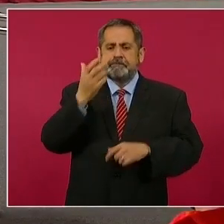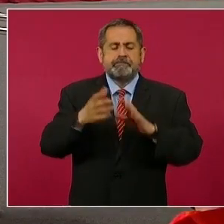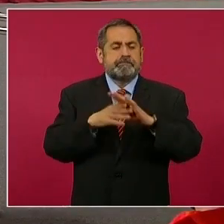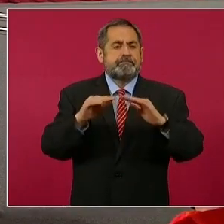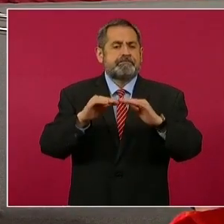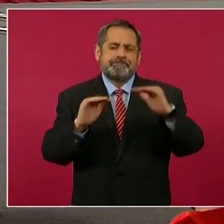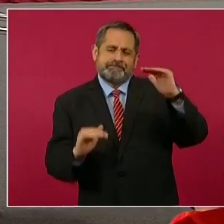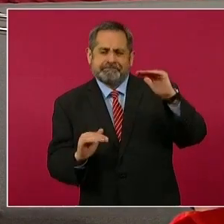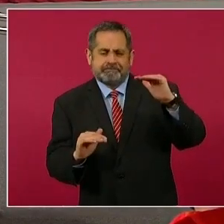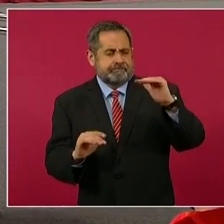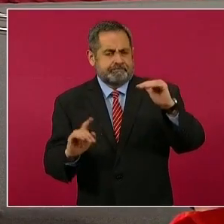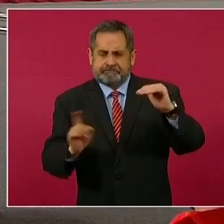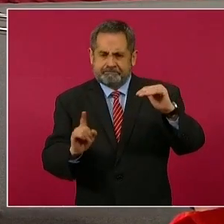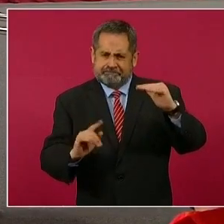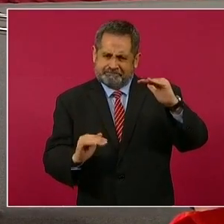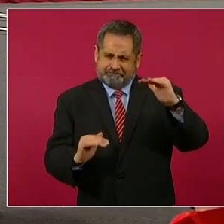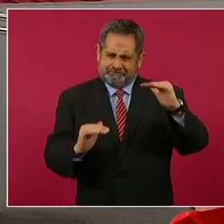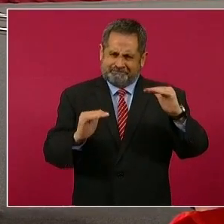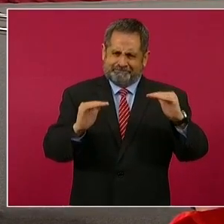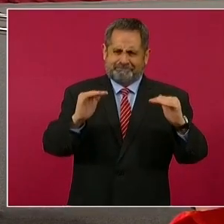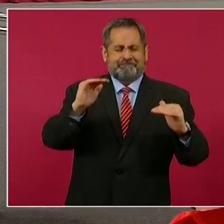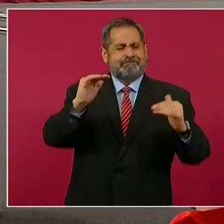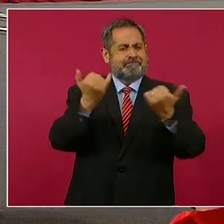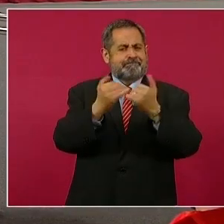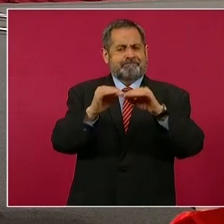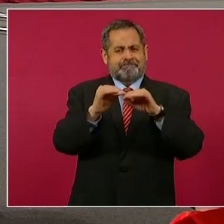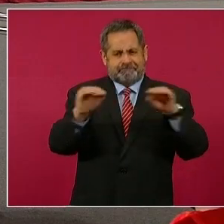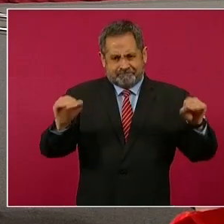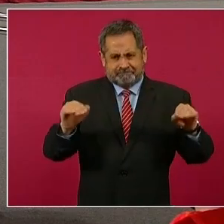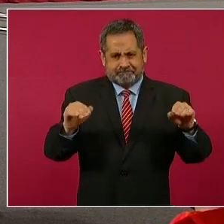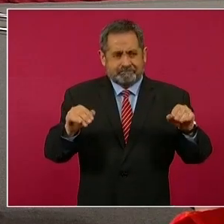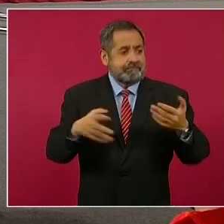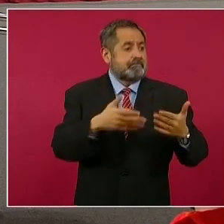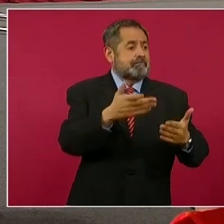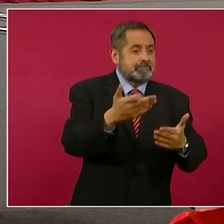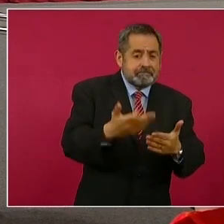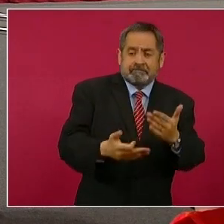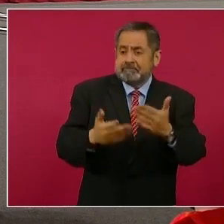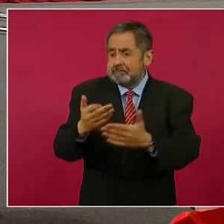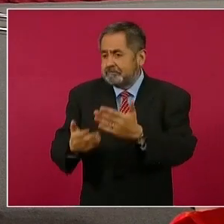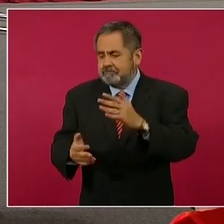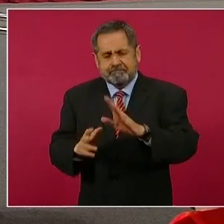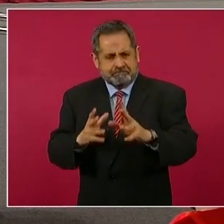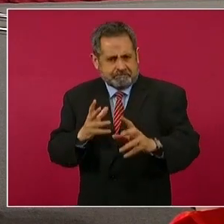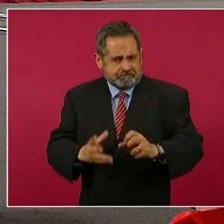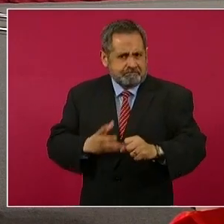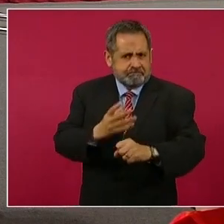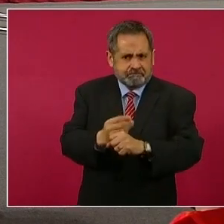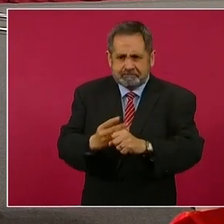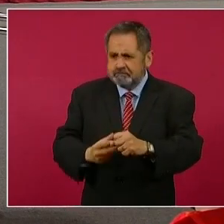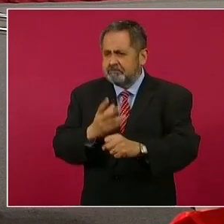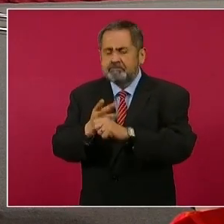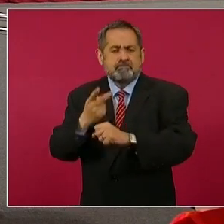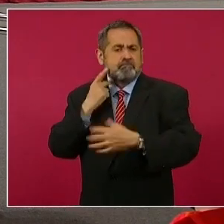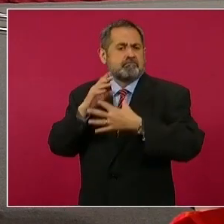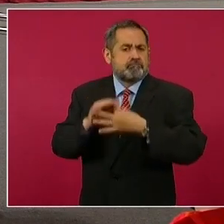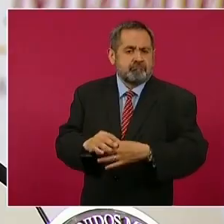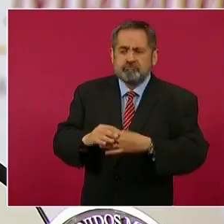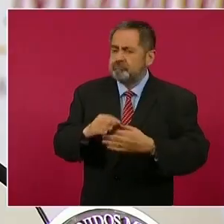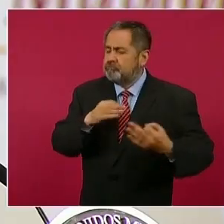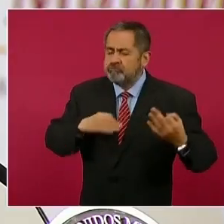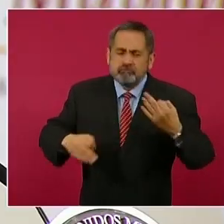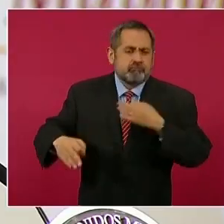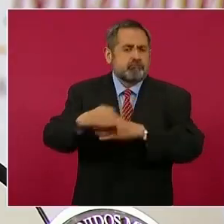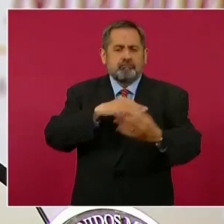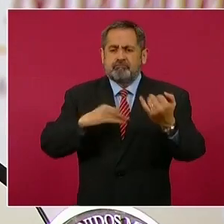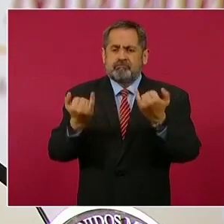desigualdad, busca compensar cualquier elemento de carencia con políticas sociales para lograr que todo mundo tenga